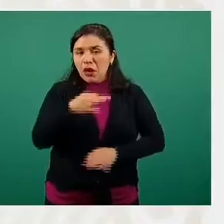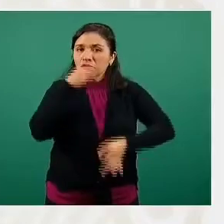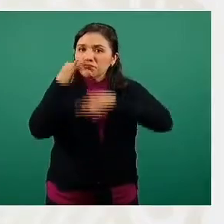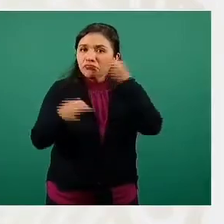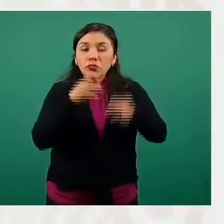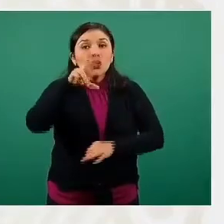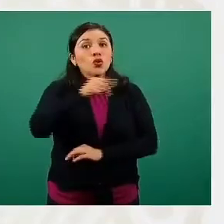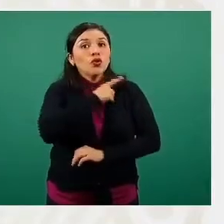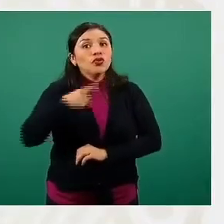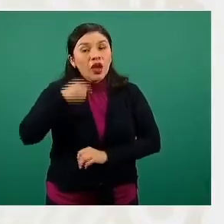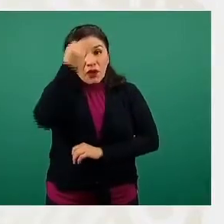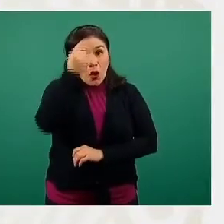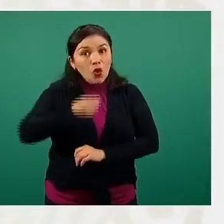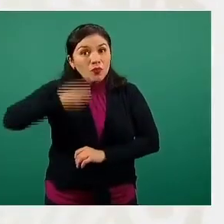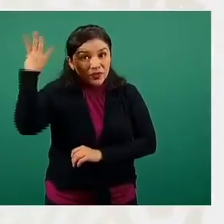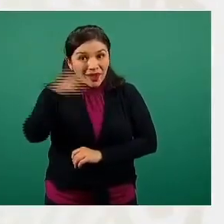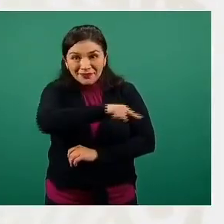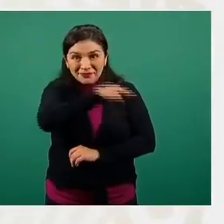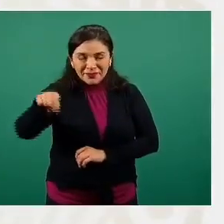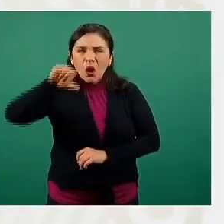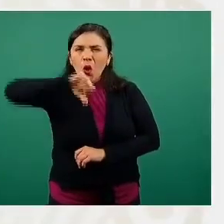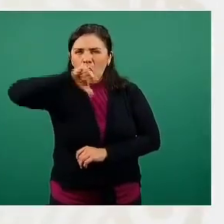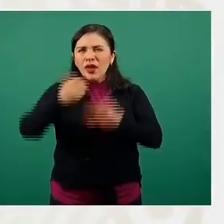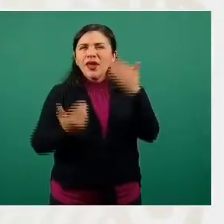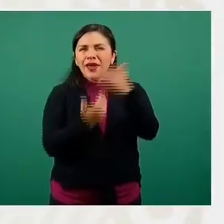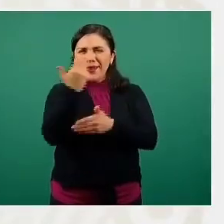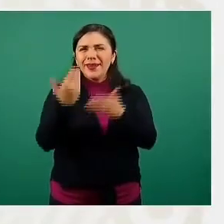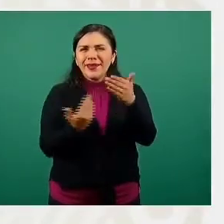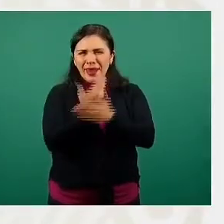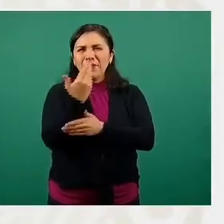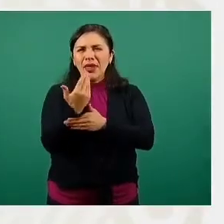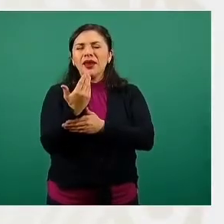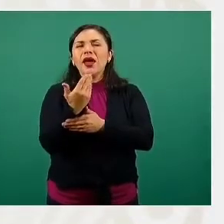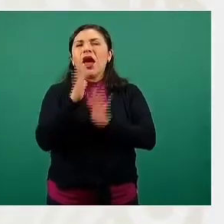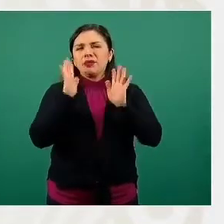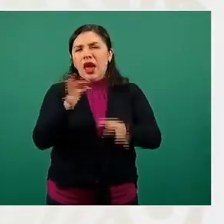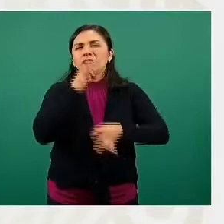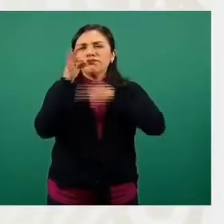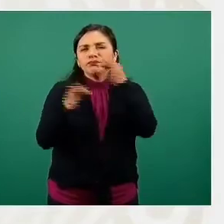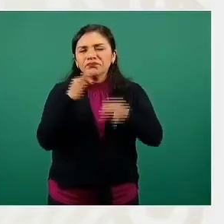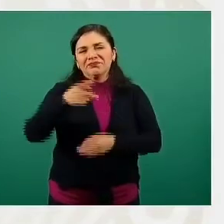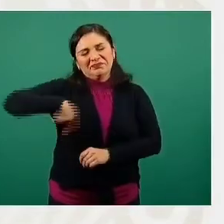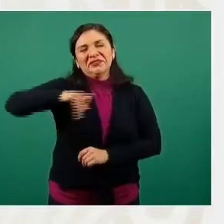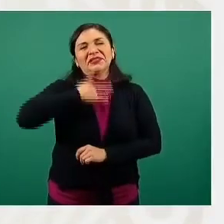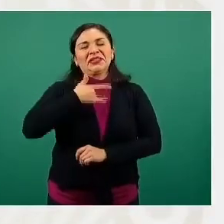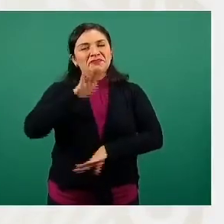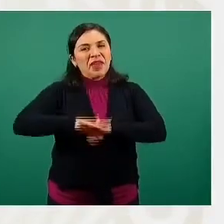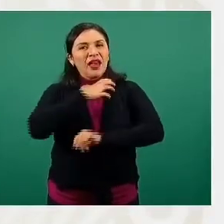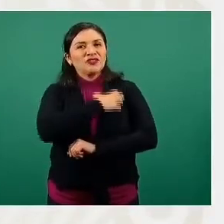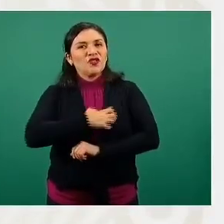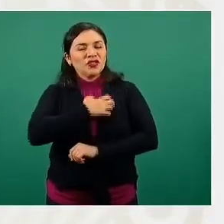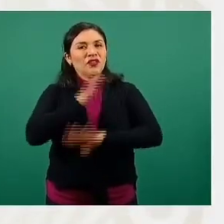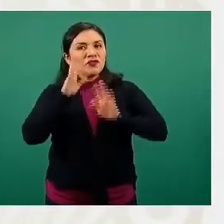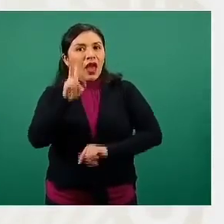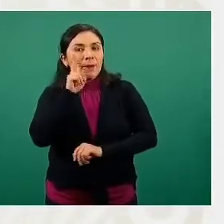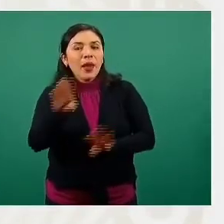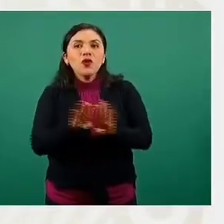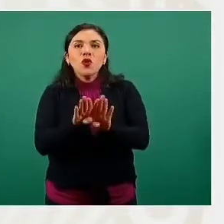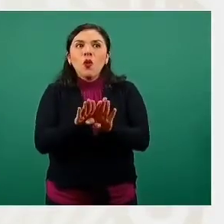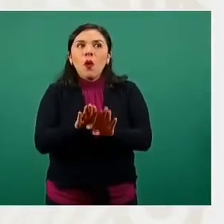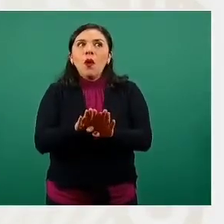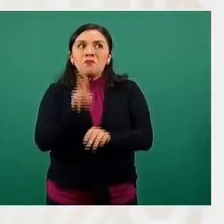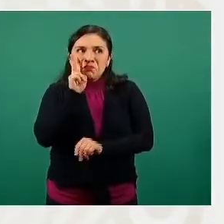Que no se nos olvide, comentábamos esta mañana con entusiasmo que hay algunas señales